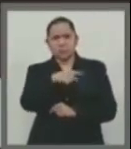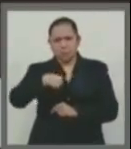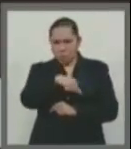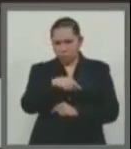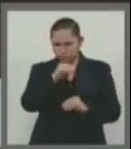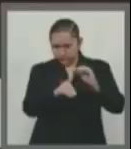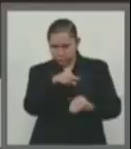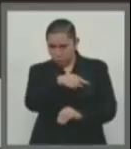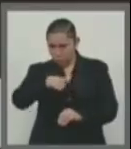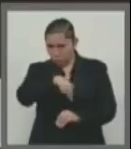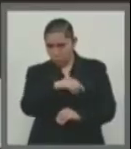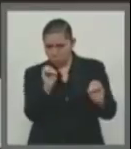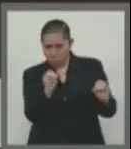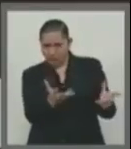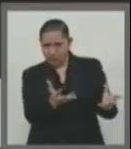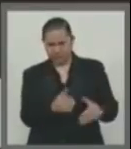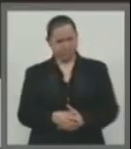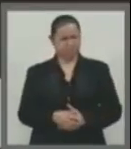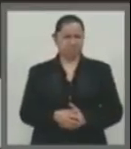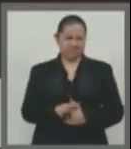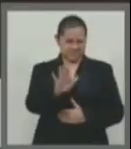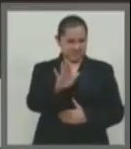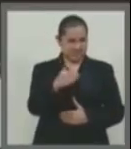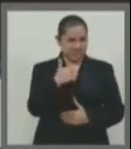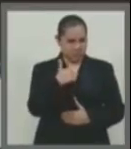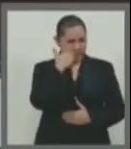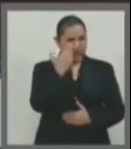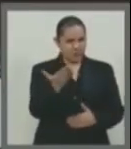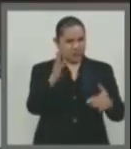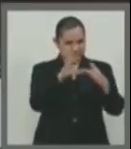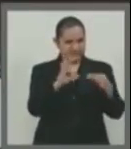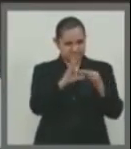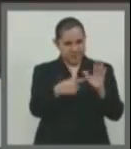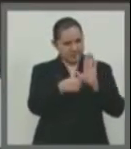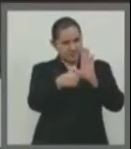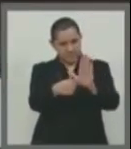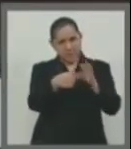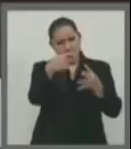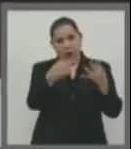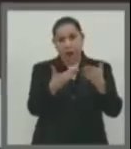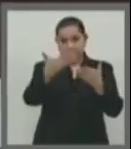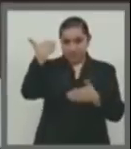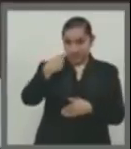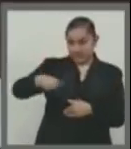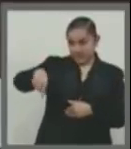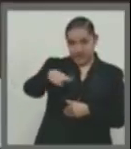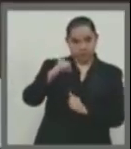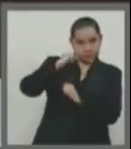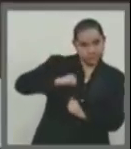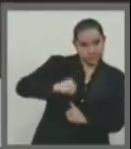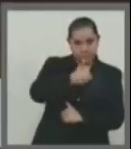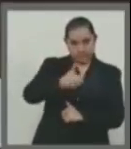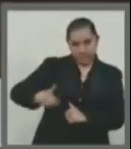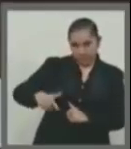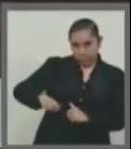números de lo que hicieron cuando estaban en el poder. Déjenme darles